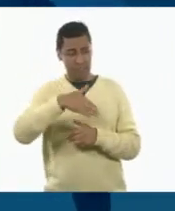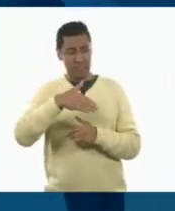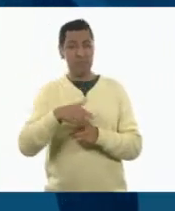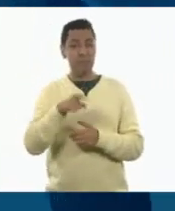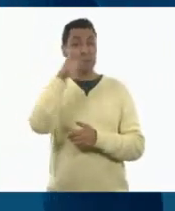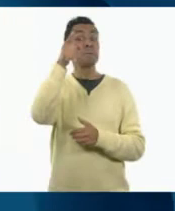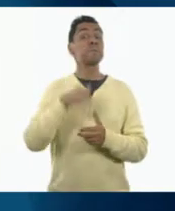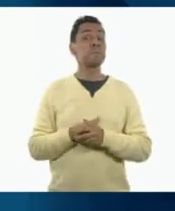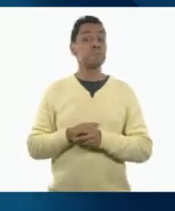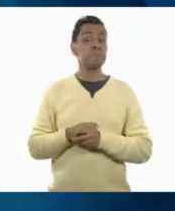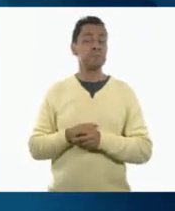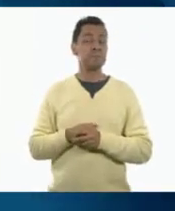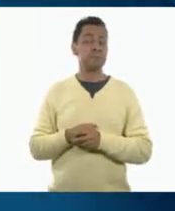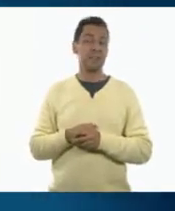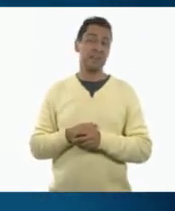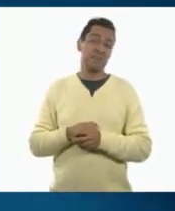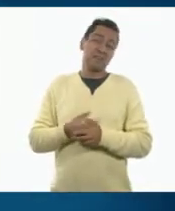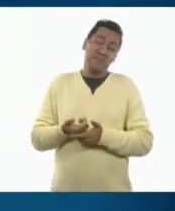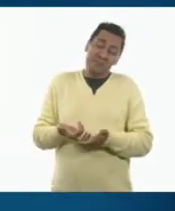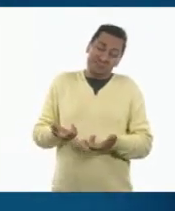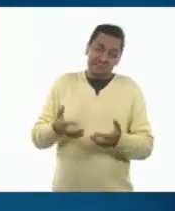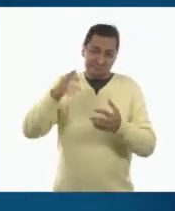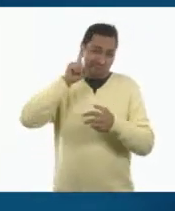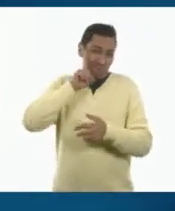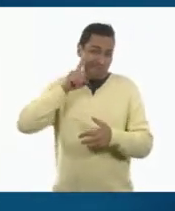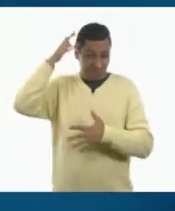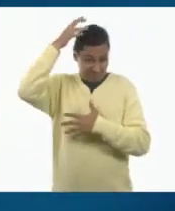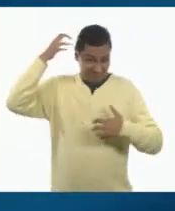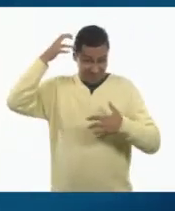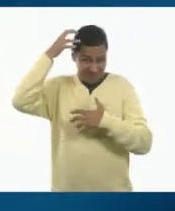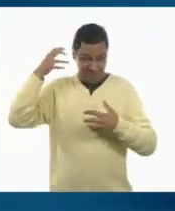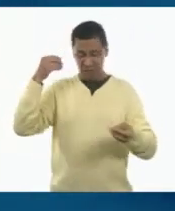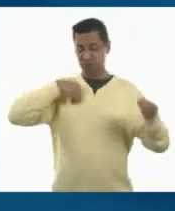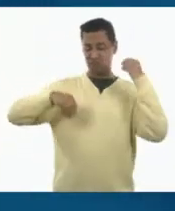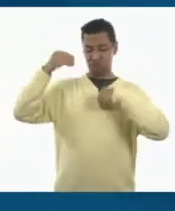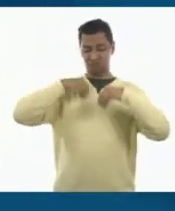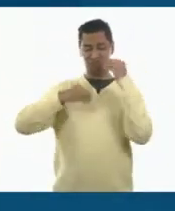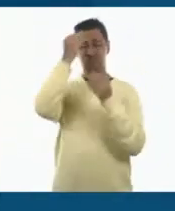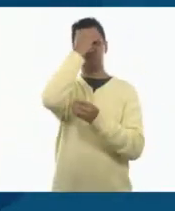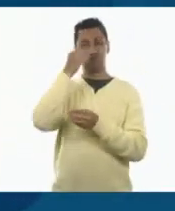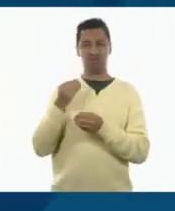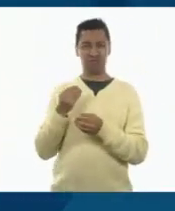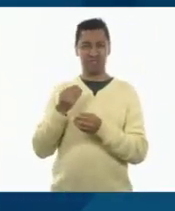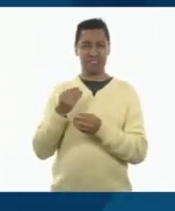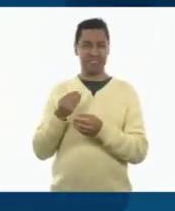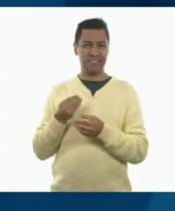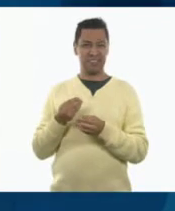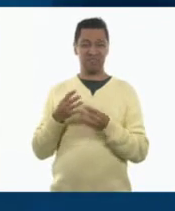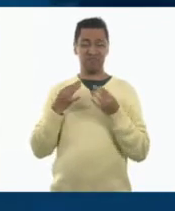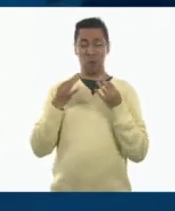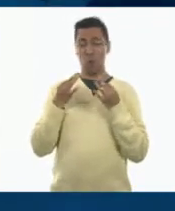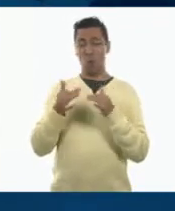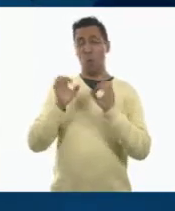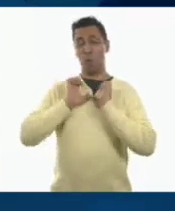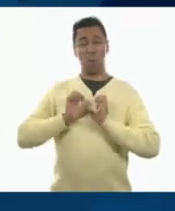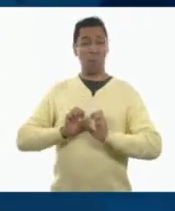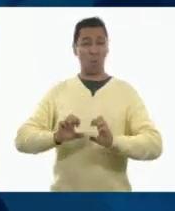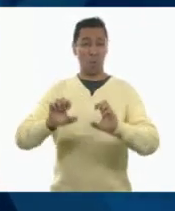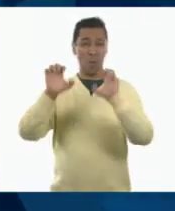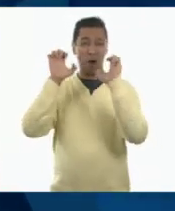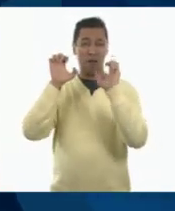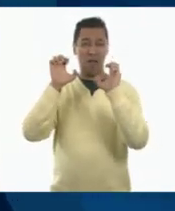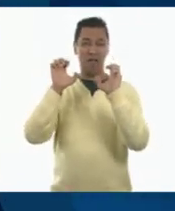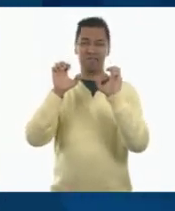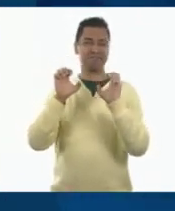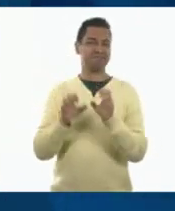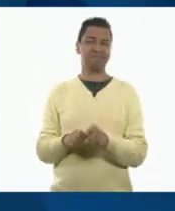Aunque la mona se vista de seda, mona se queda. Sí, yo también opino eso. Bueno, aunque también podría ser la suerte de la fea, la bonita